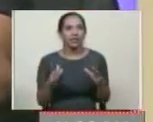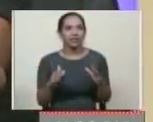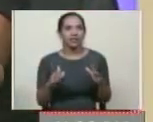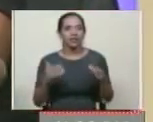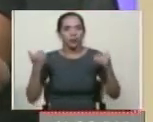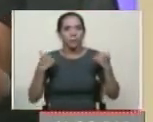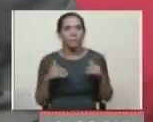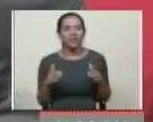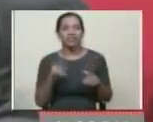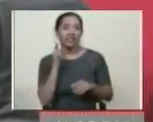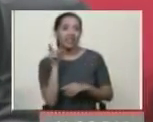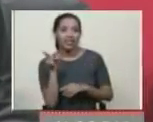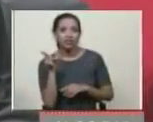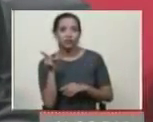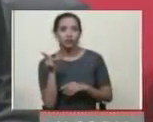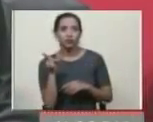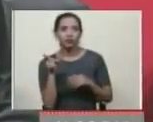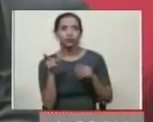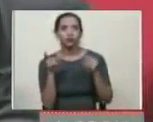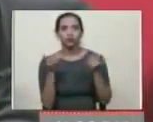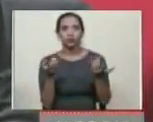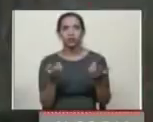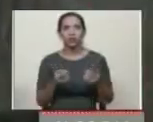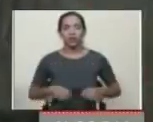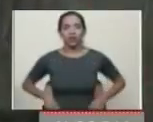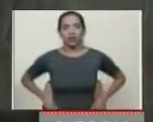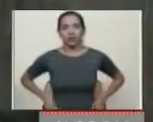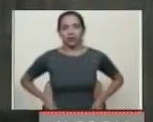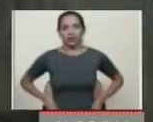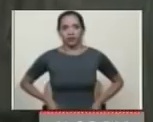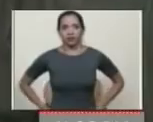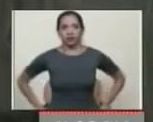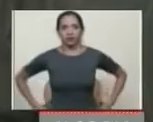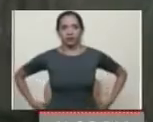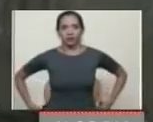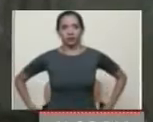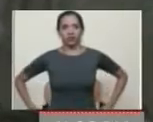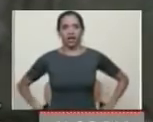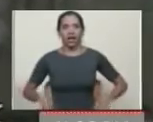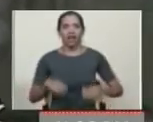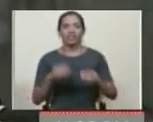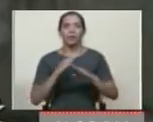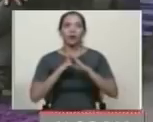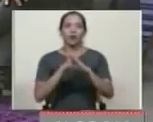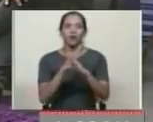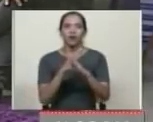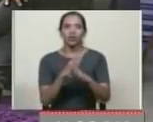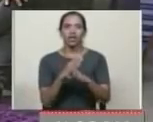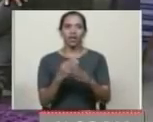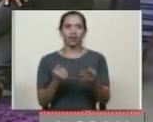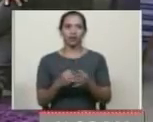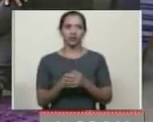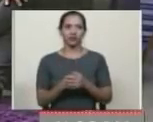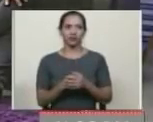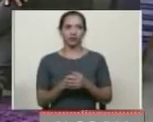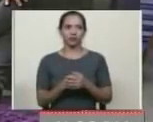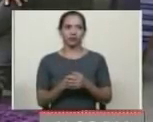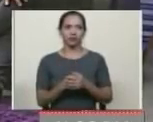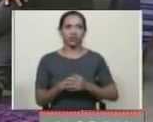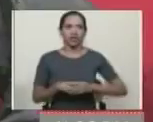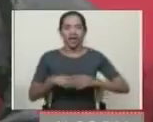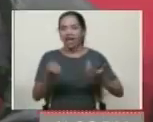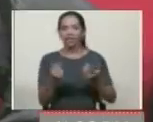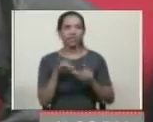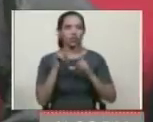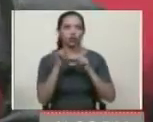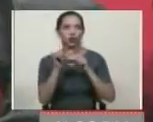mientras ellos todos actúan en bloque hasta para bloquear cuenta y hacerles habla el tipito este de youtuber que no le va a